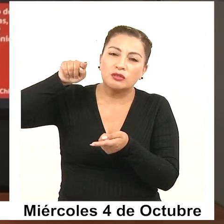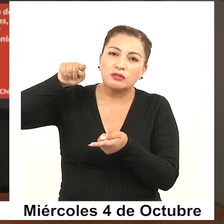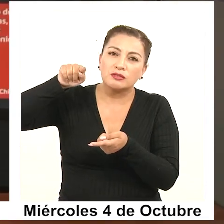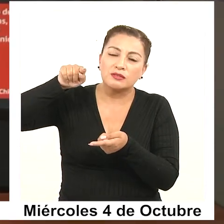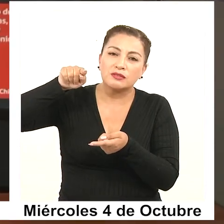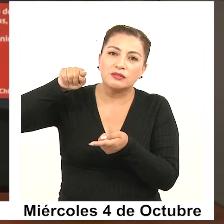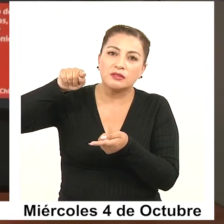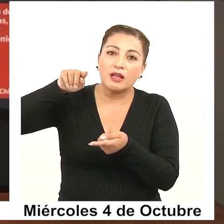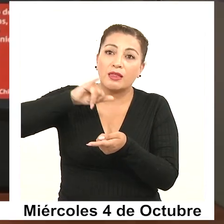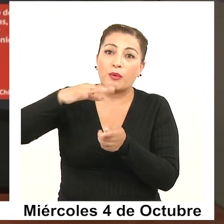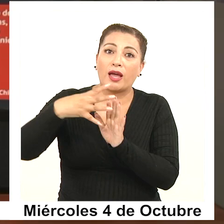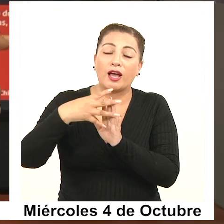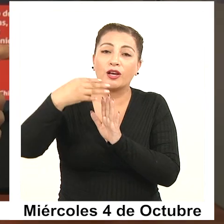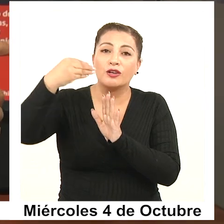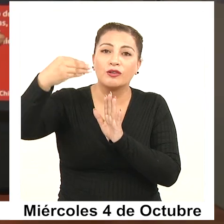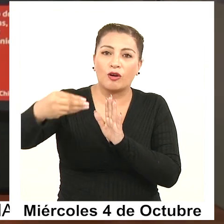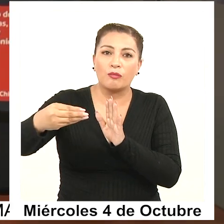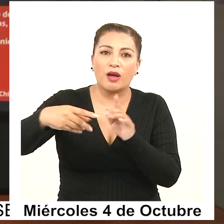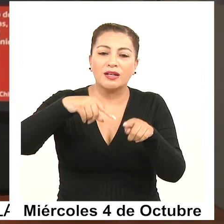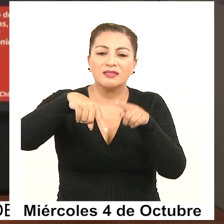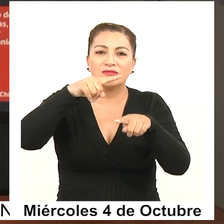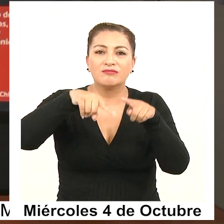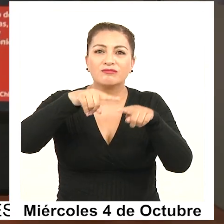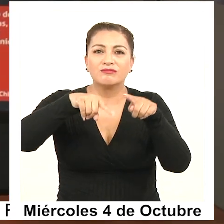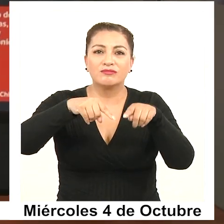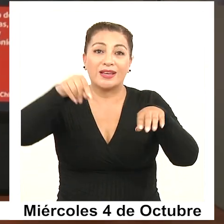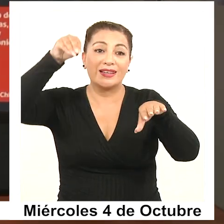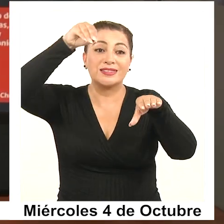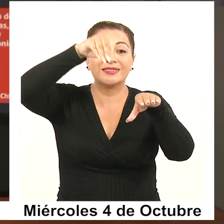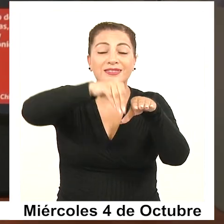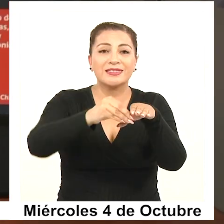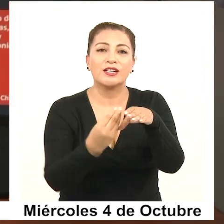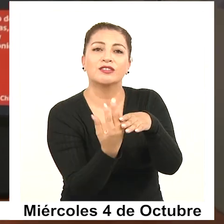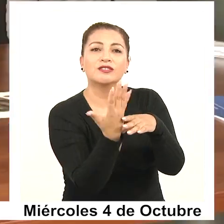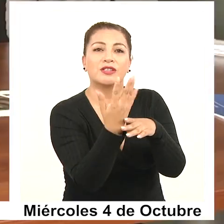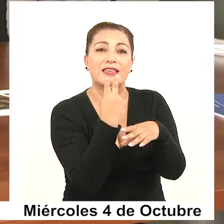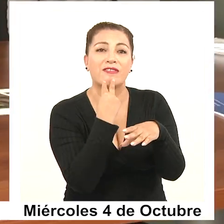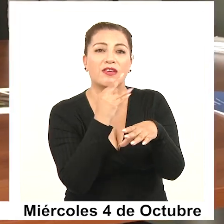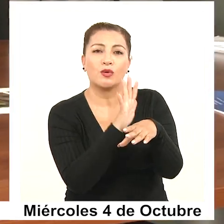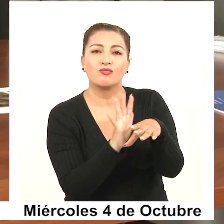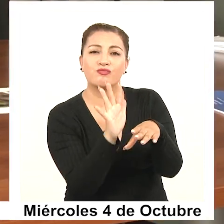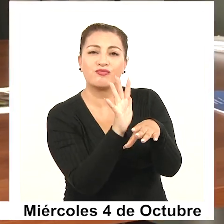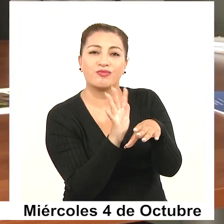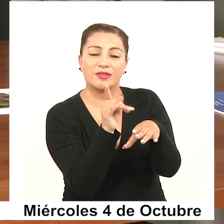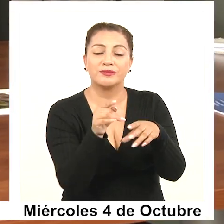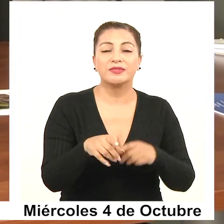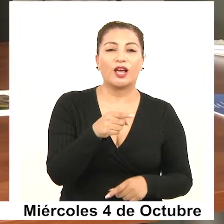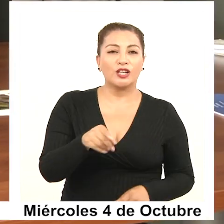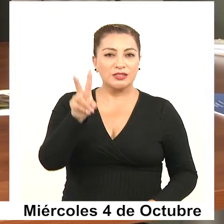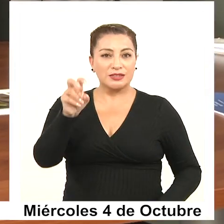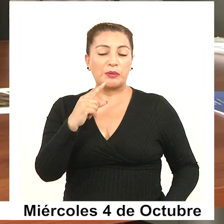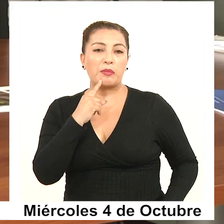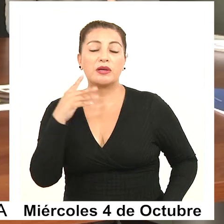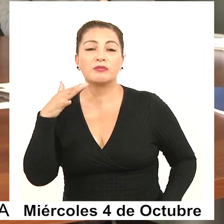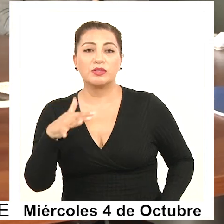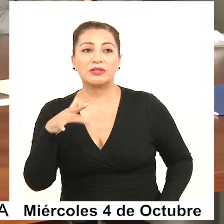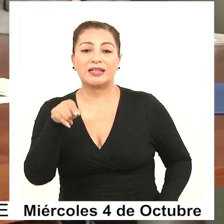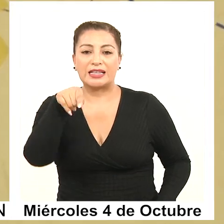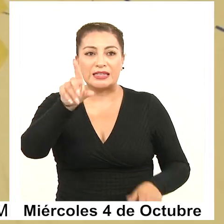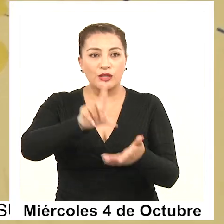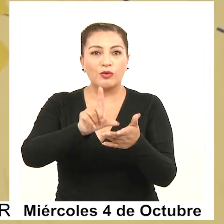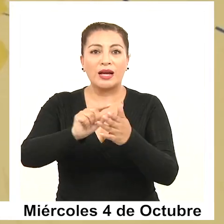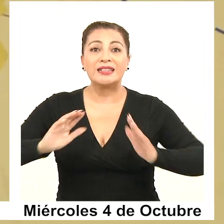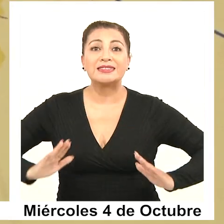instaladas, reintroducidas al hábitat y que puedan sobrevivir. Un aspecto clave para que este santuario